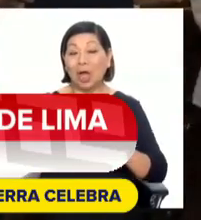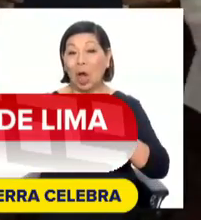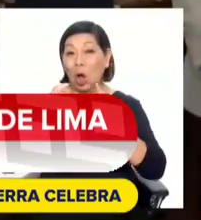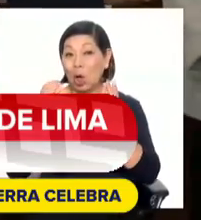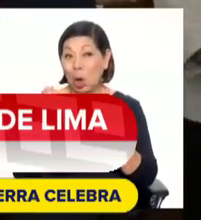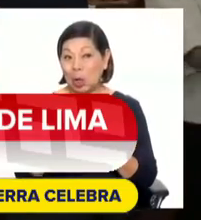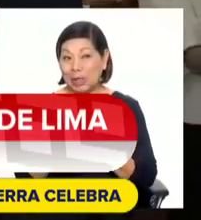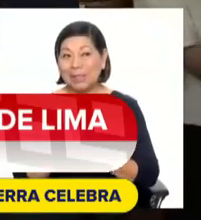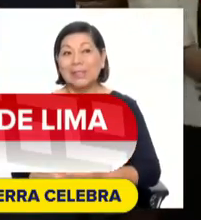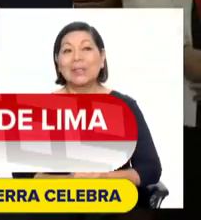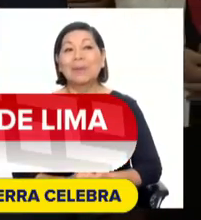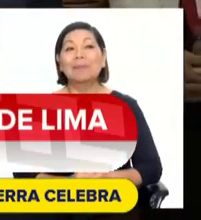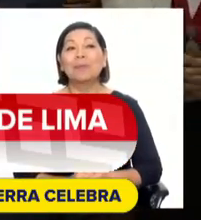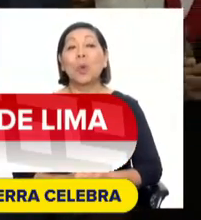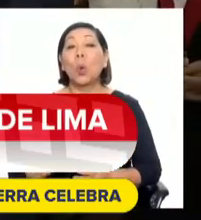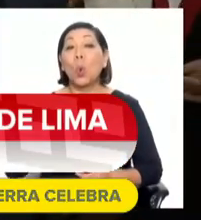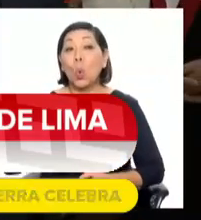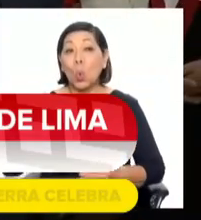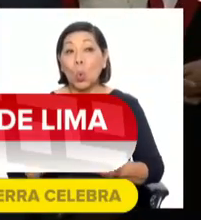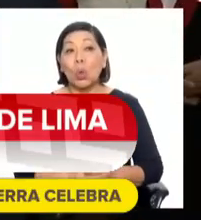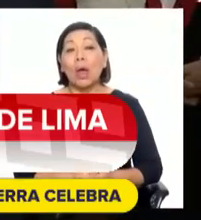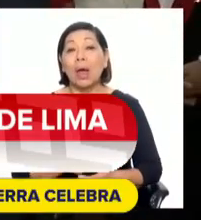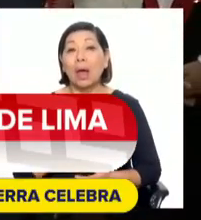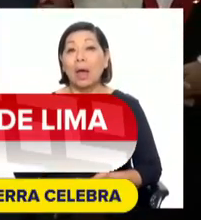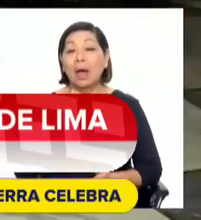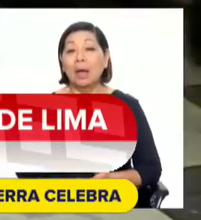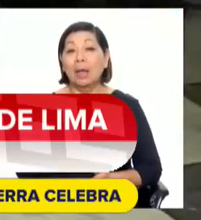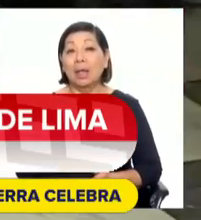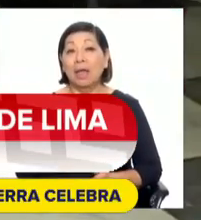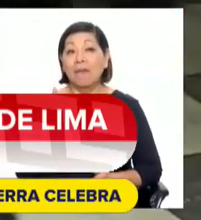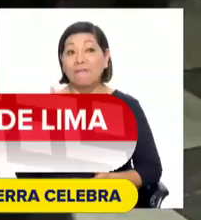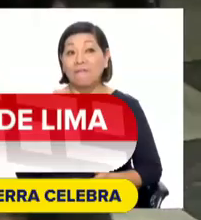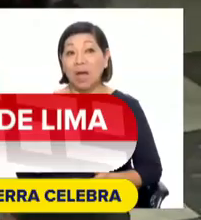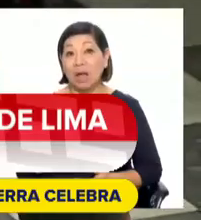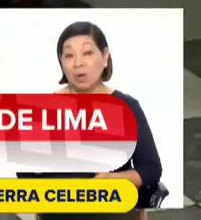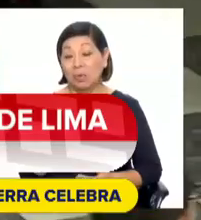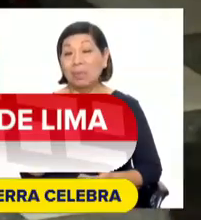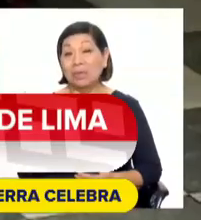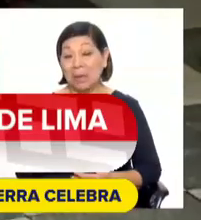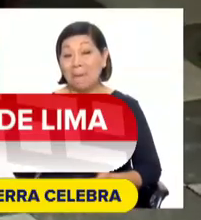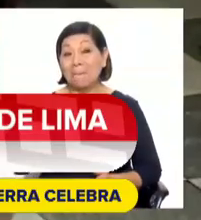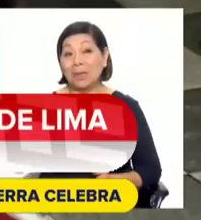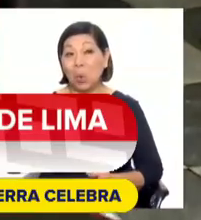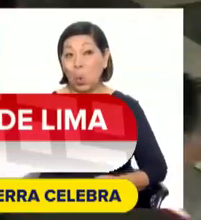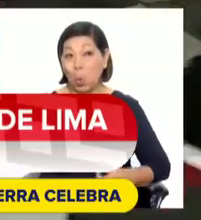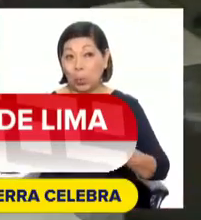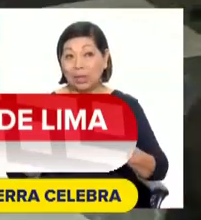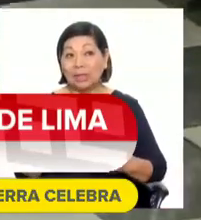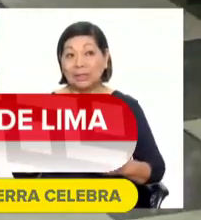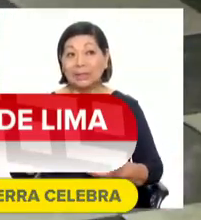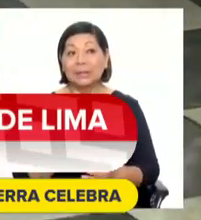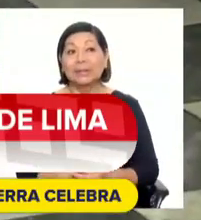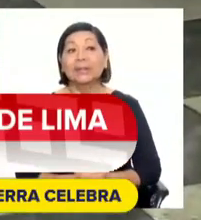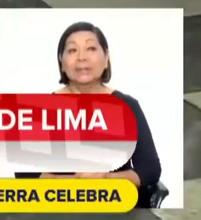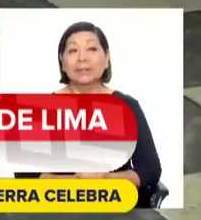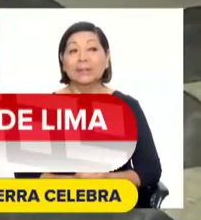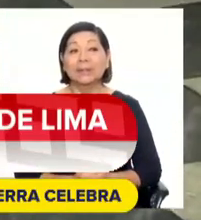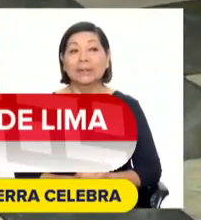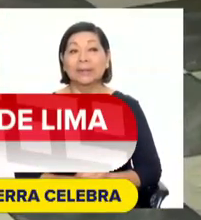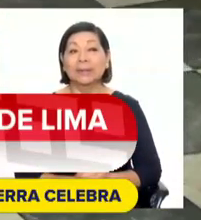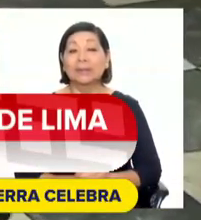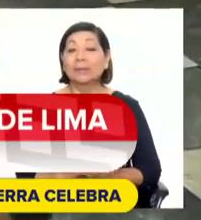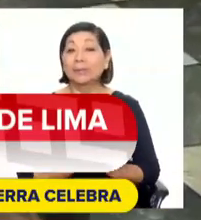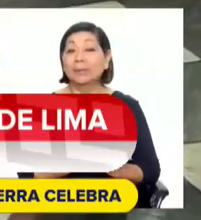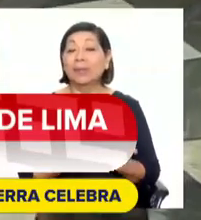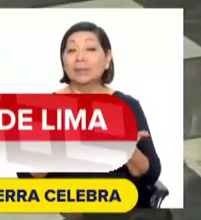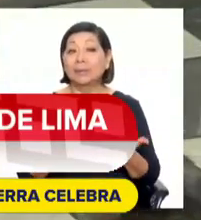las Fuerza Aérea. Están a la expectativa entonces de la salida de la presidenta Dina Boluarte.